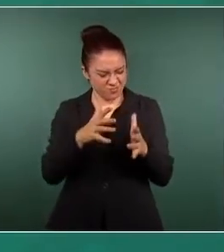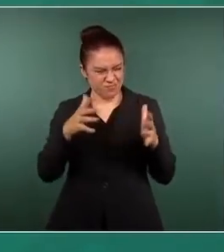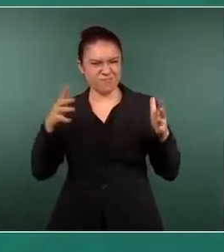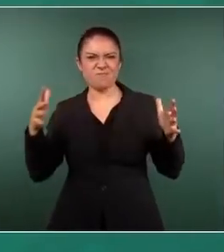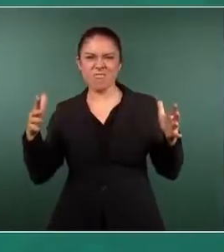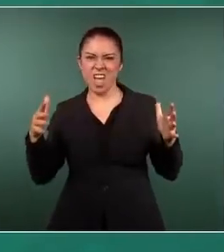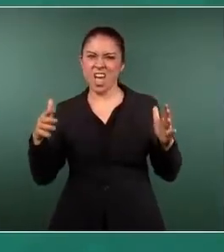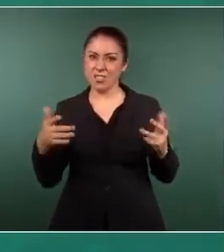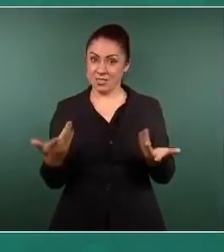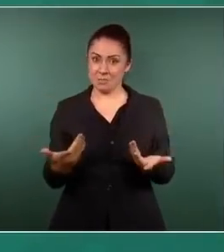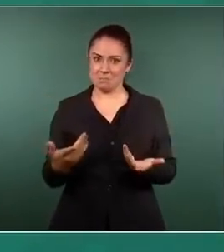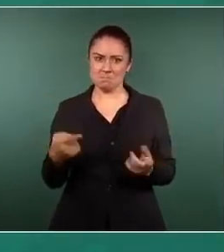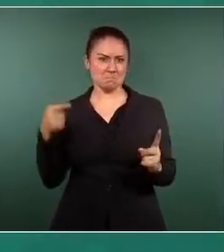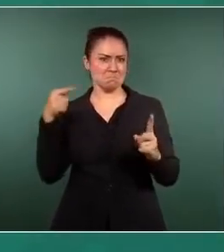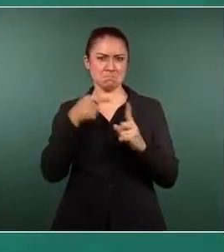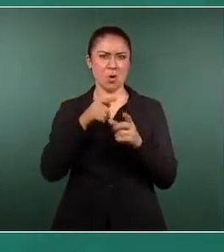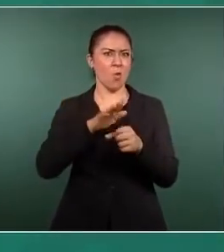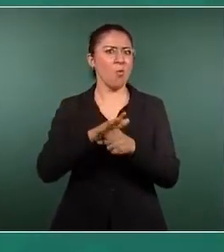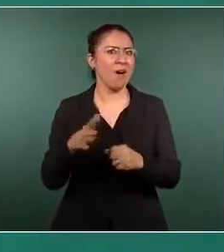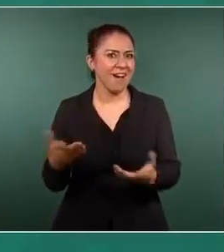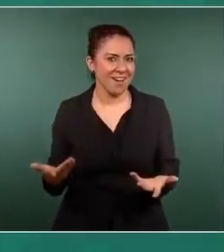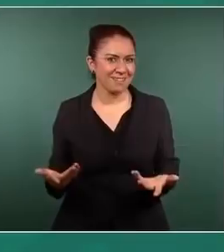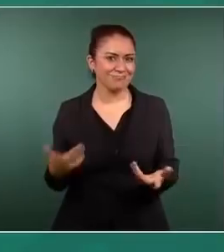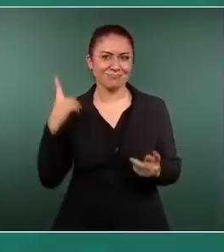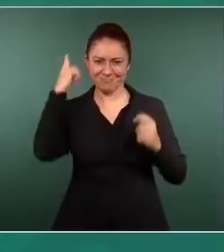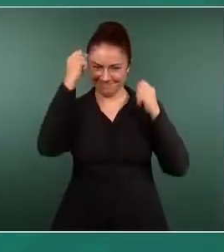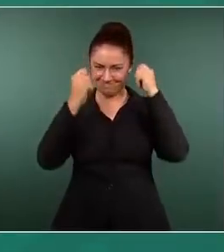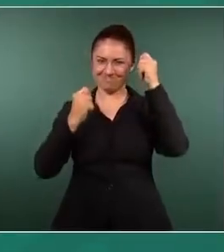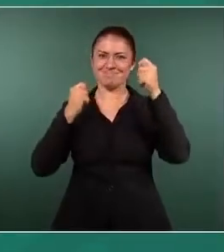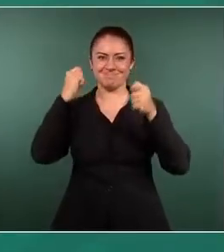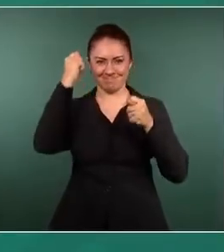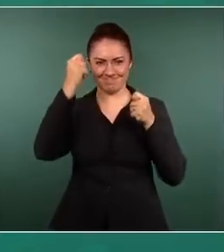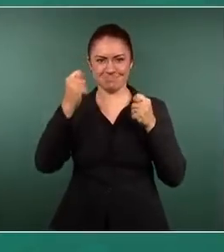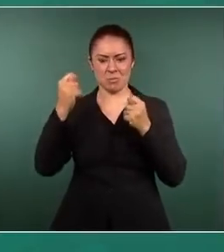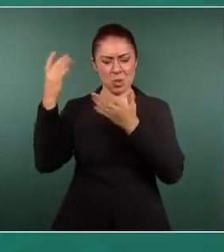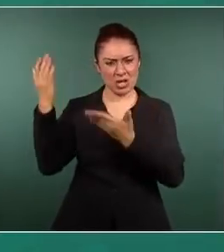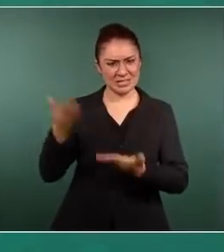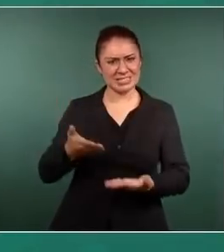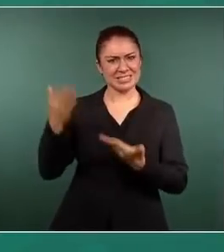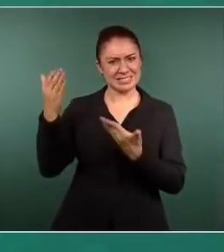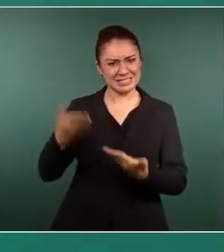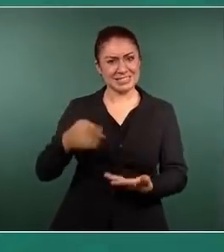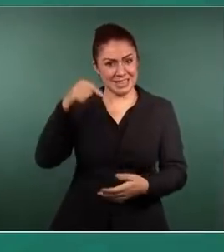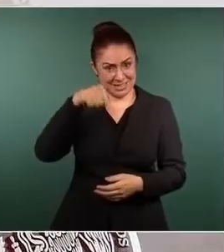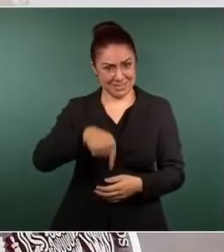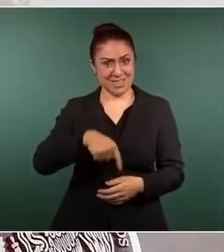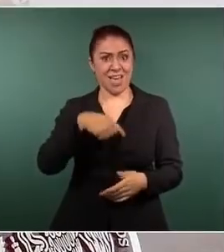para qué el turismo que llega